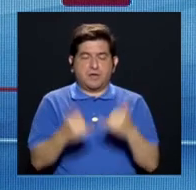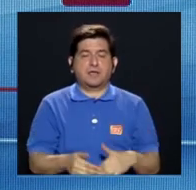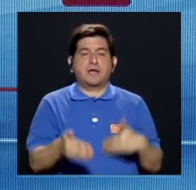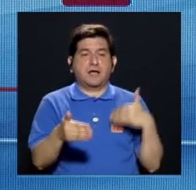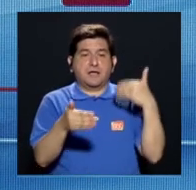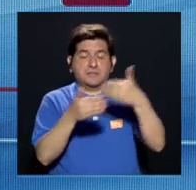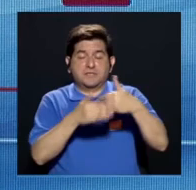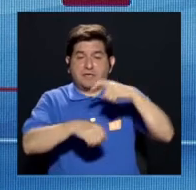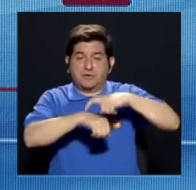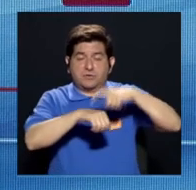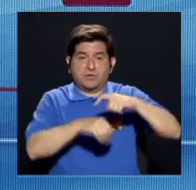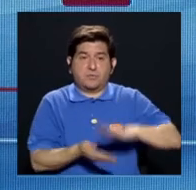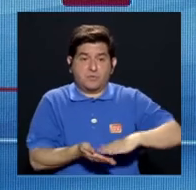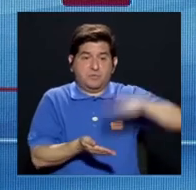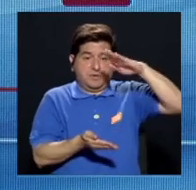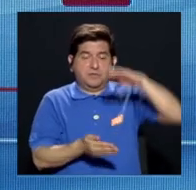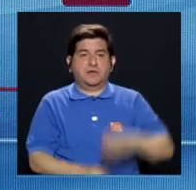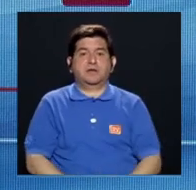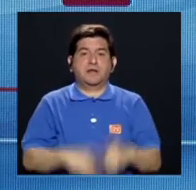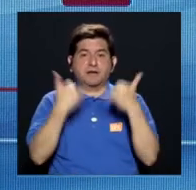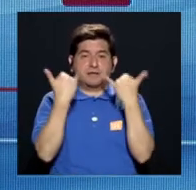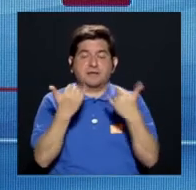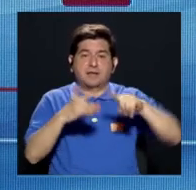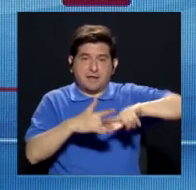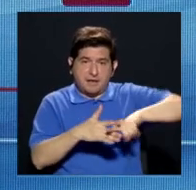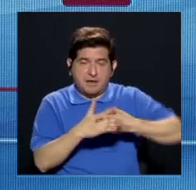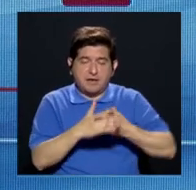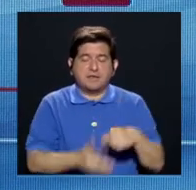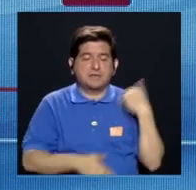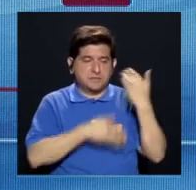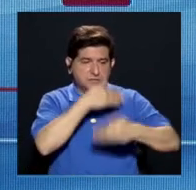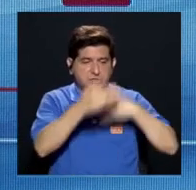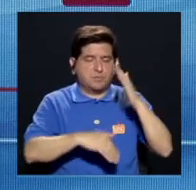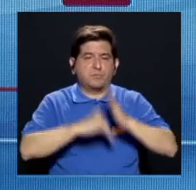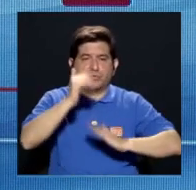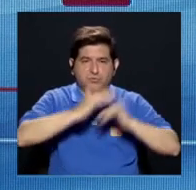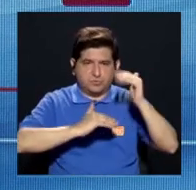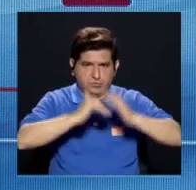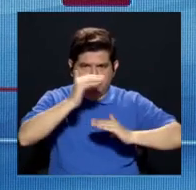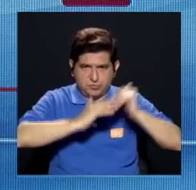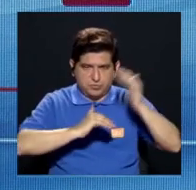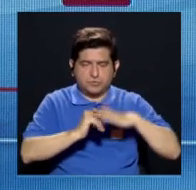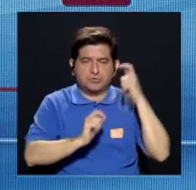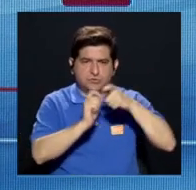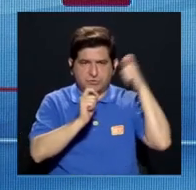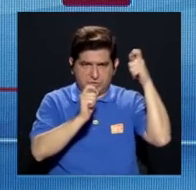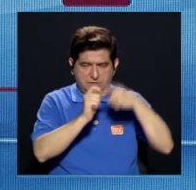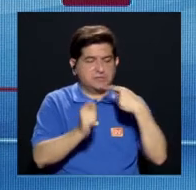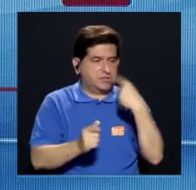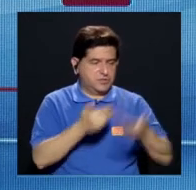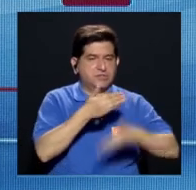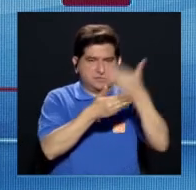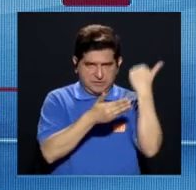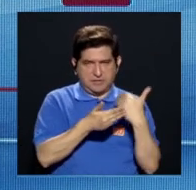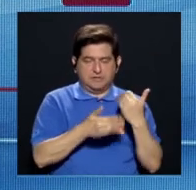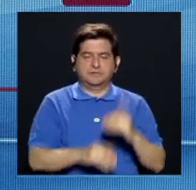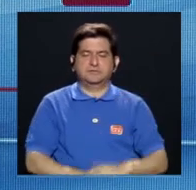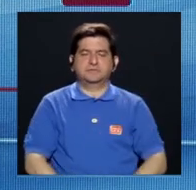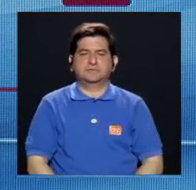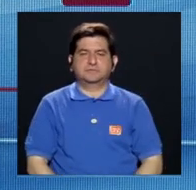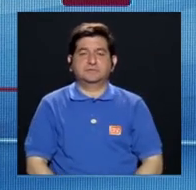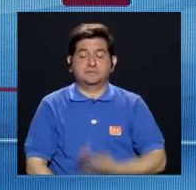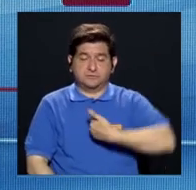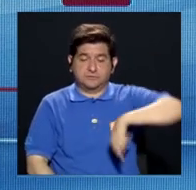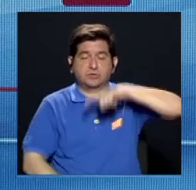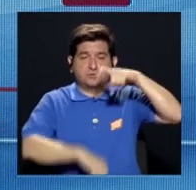más grande porque empezarán ya los procesos constructivos propiamente dichos. Hemos estado